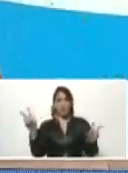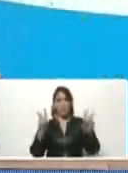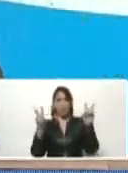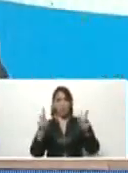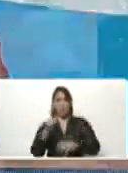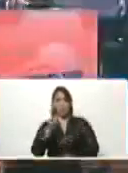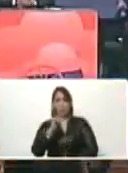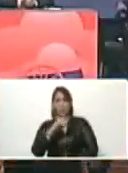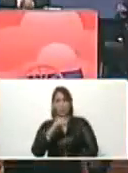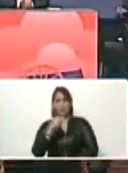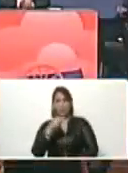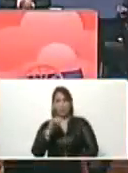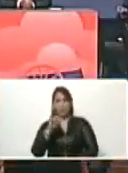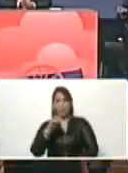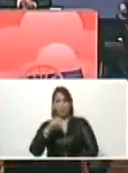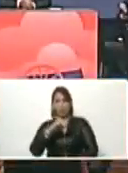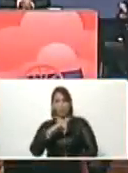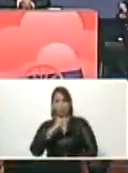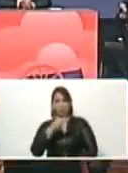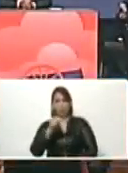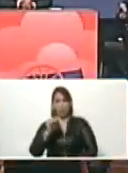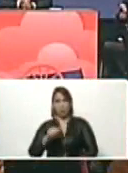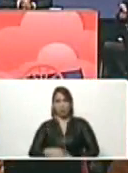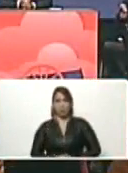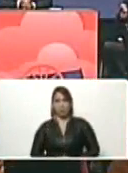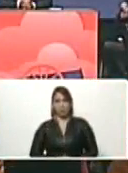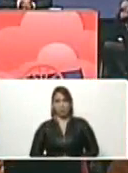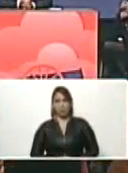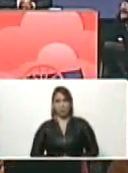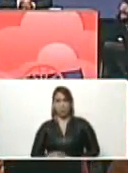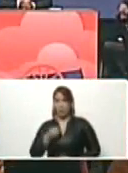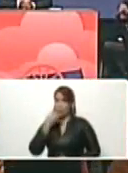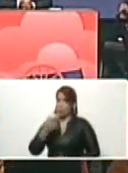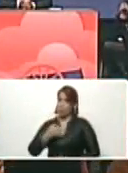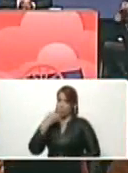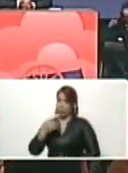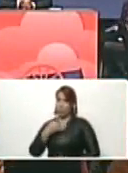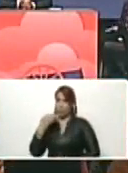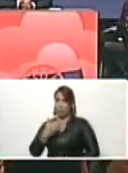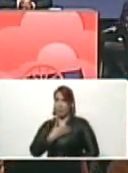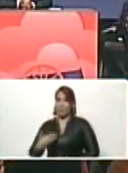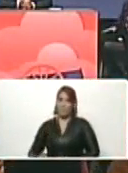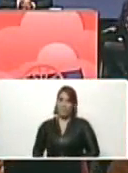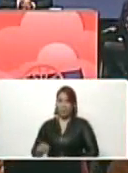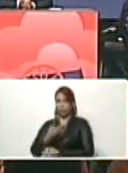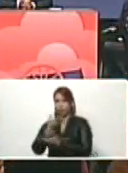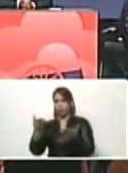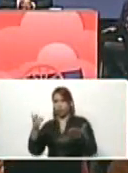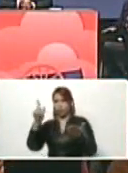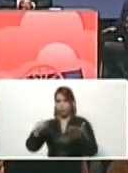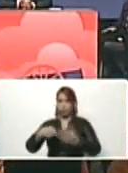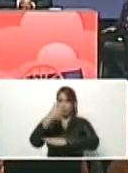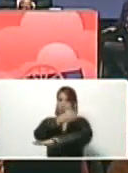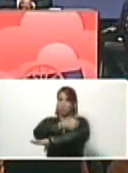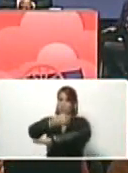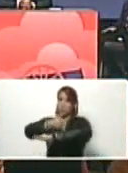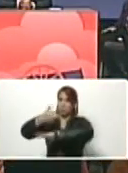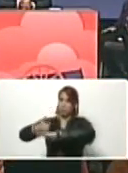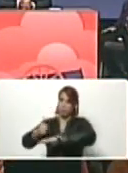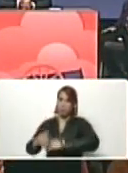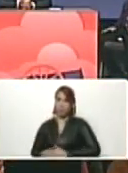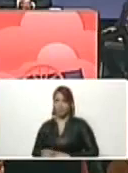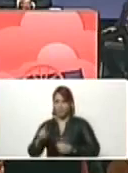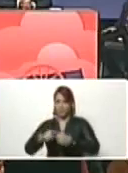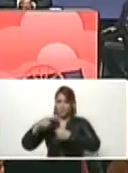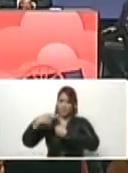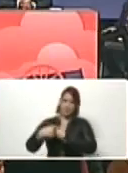Pichincha. Alejandro, por favor. Señor presidente, muy buenas tardes a todas y todos los presentes, a las autoridades, a los miembros de la